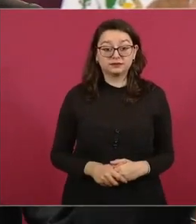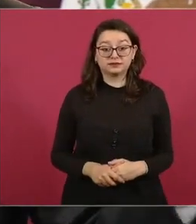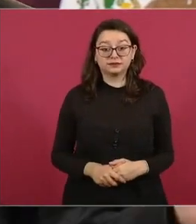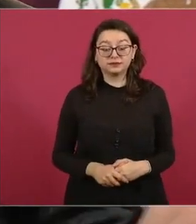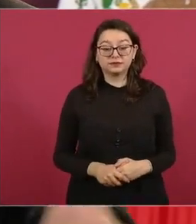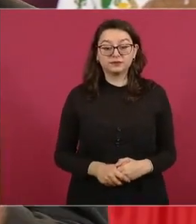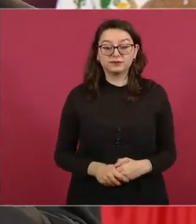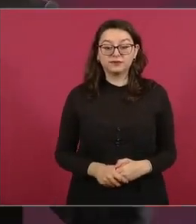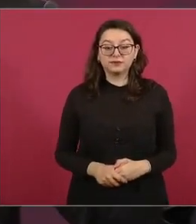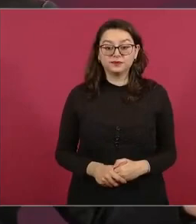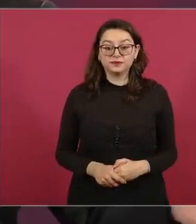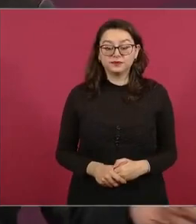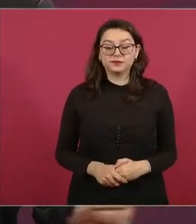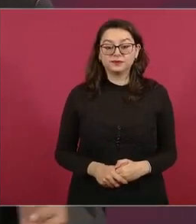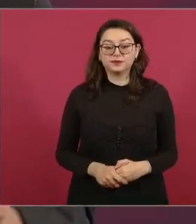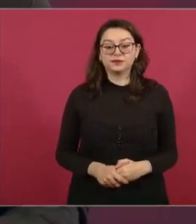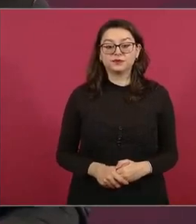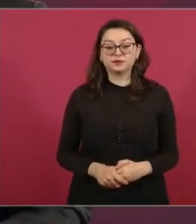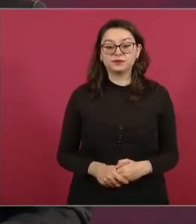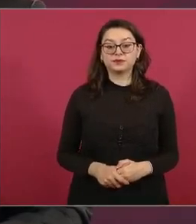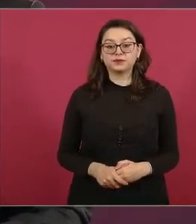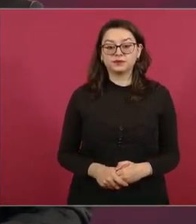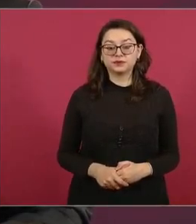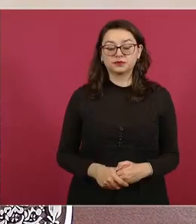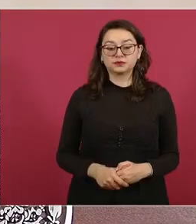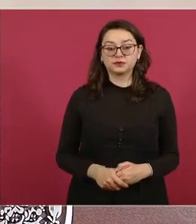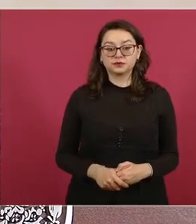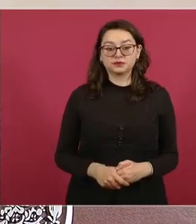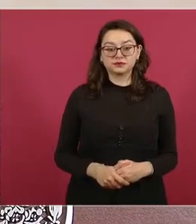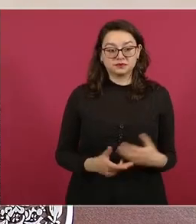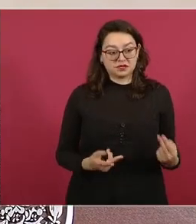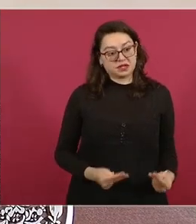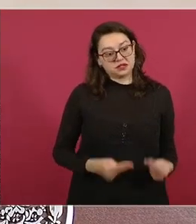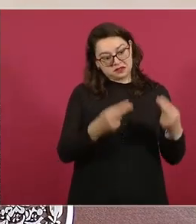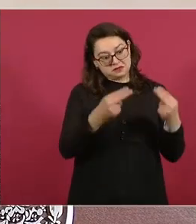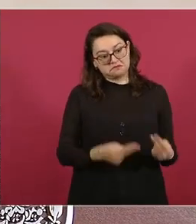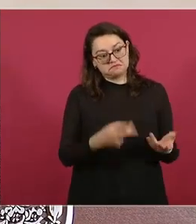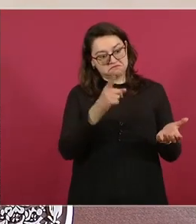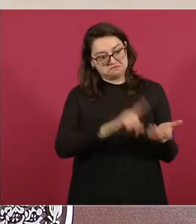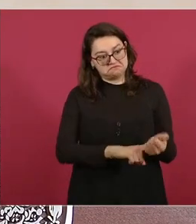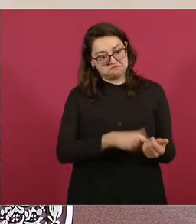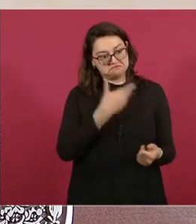nacional, ya se volvió pues hasta negocio.